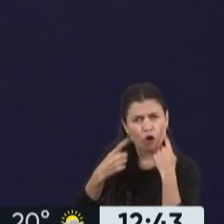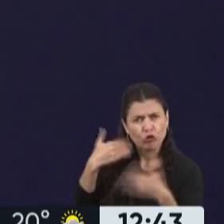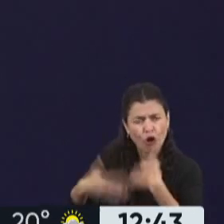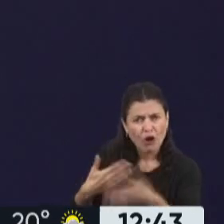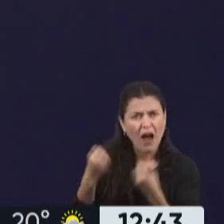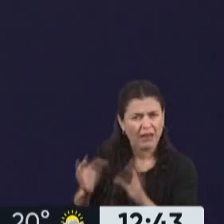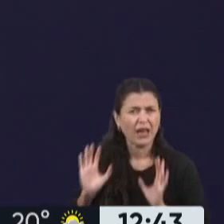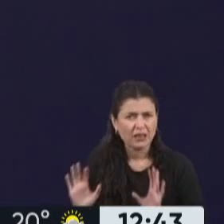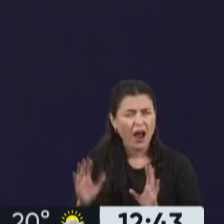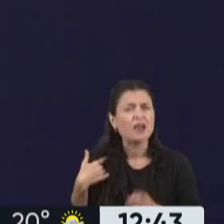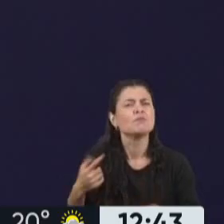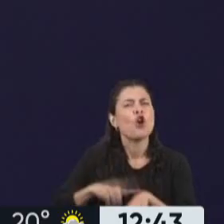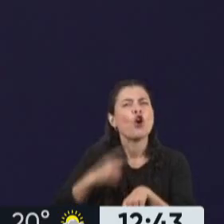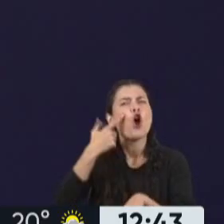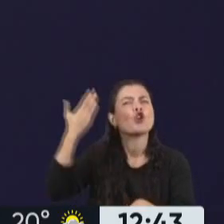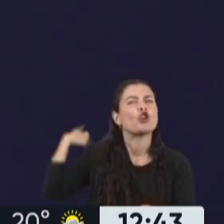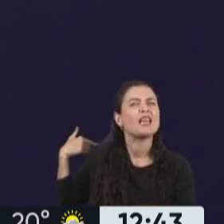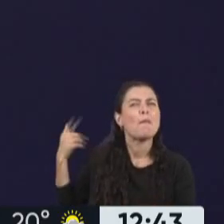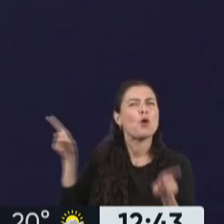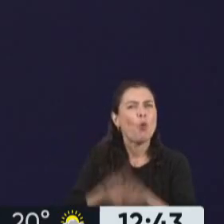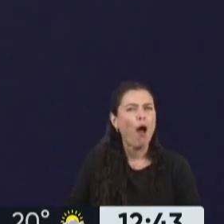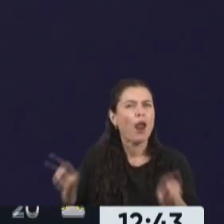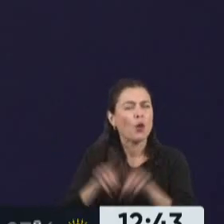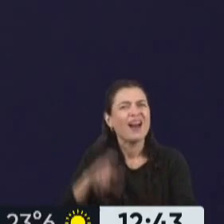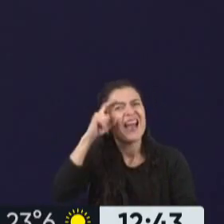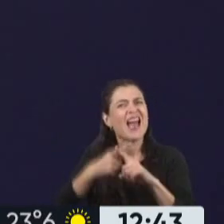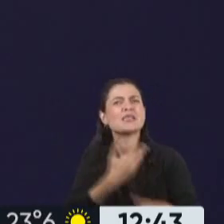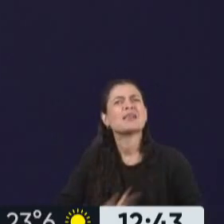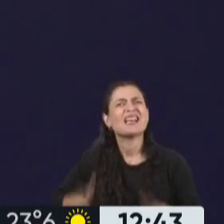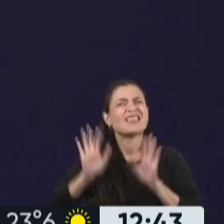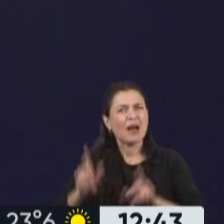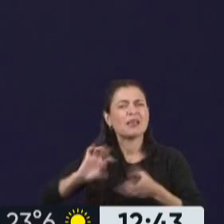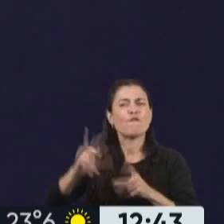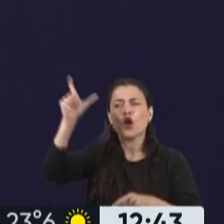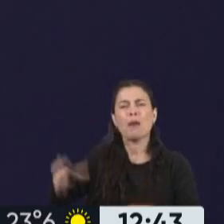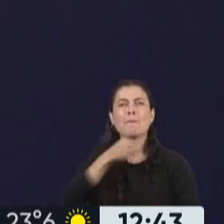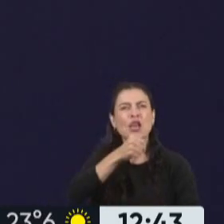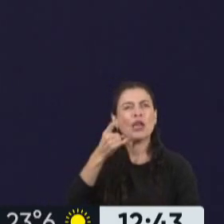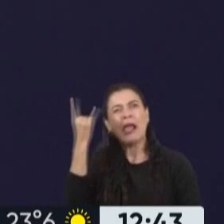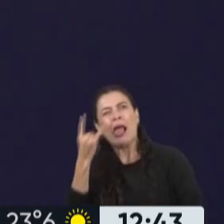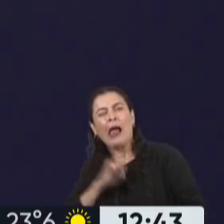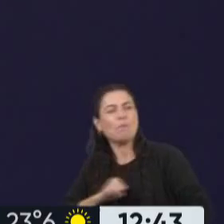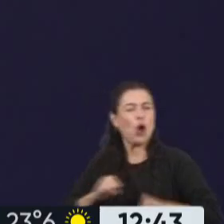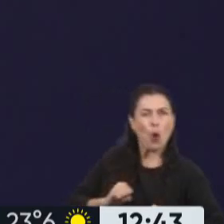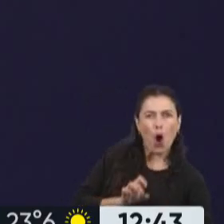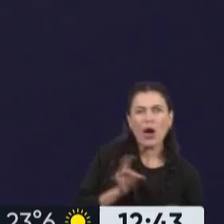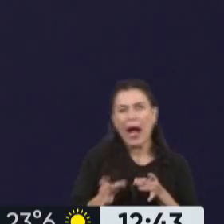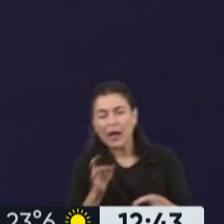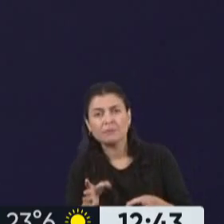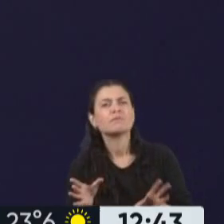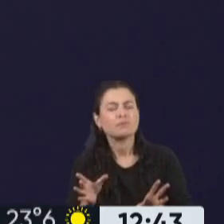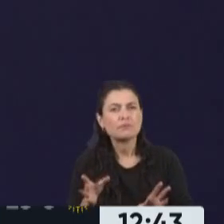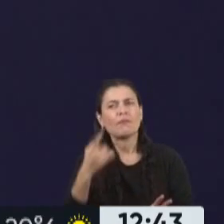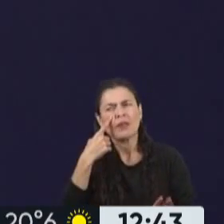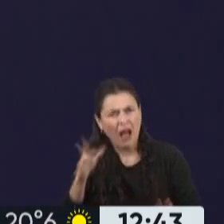desde hace mucho, y entiendo que viene ocurriendo, entiendo también de gestiones anteriores, digo, esto no es un problema de ahora, pero de empezar a contar